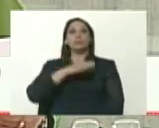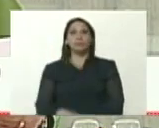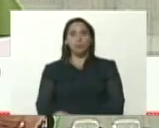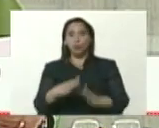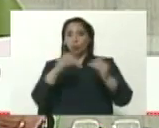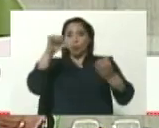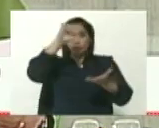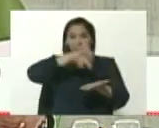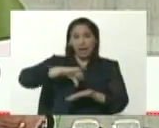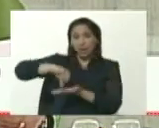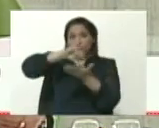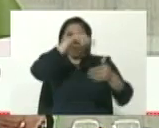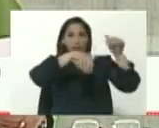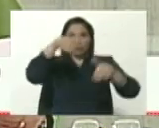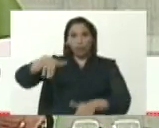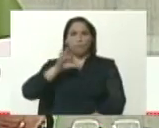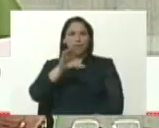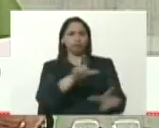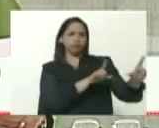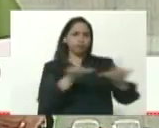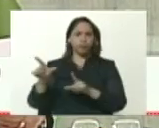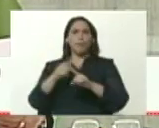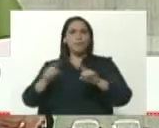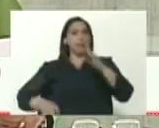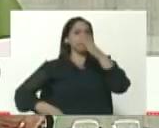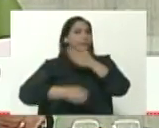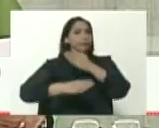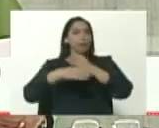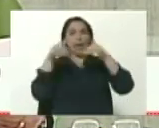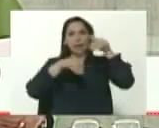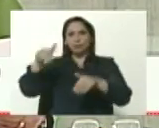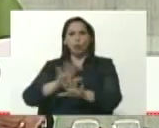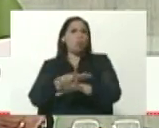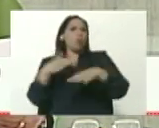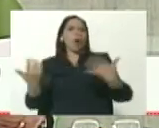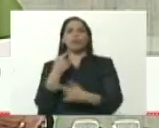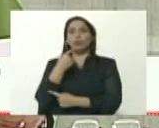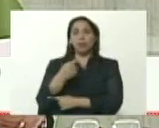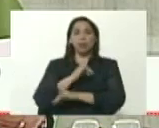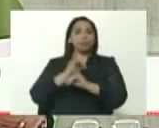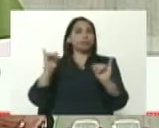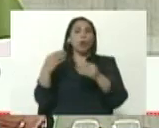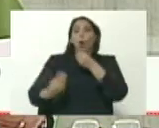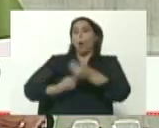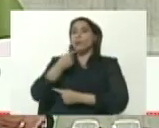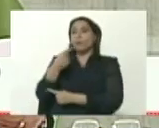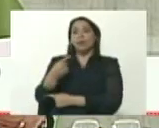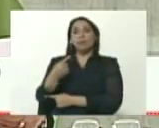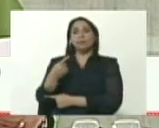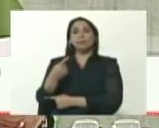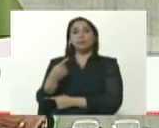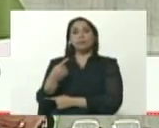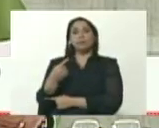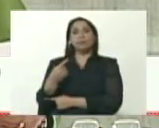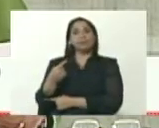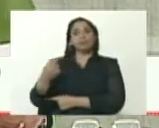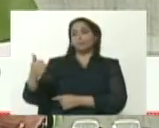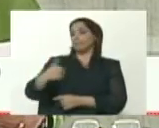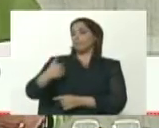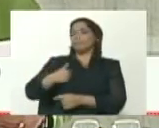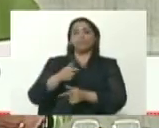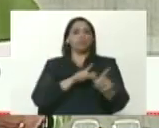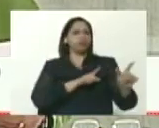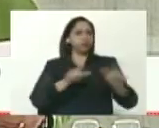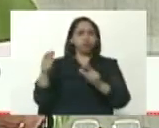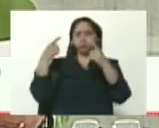centros electorales del país. Estamos listos para ir a elecciones cuando digan, como digan y como sea.